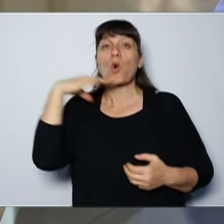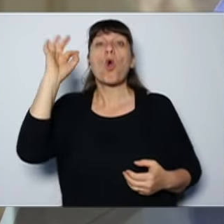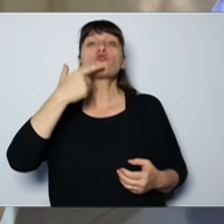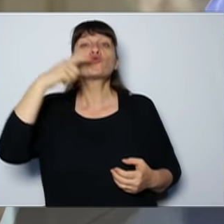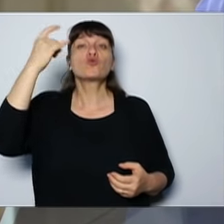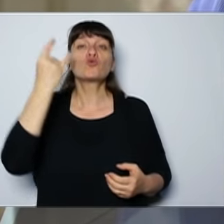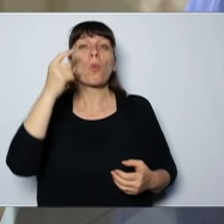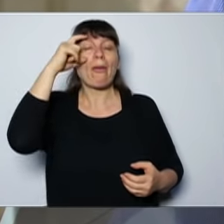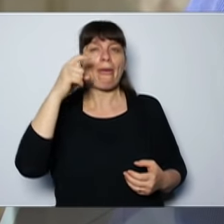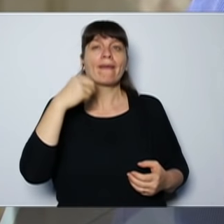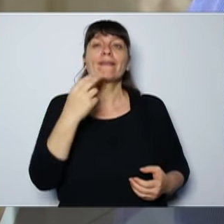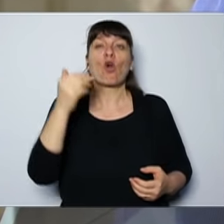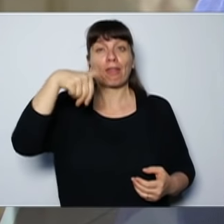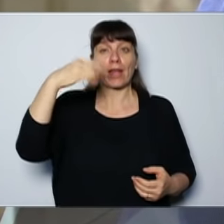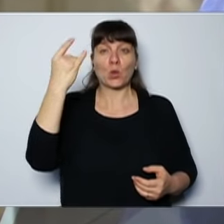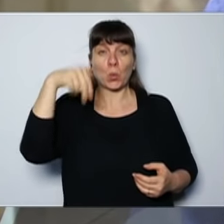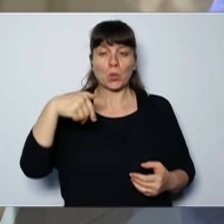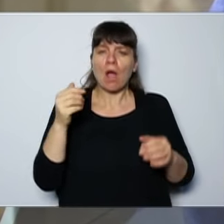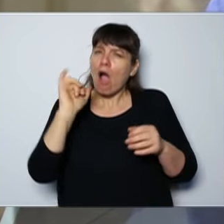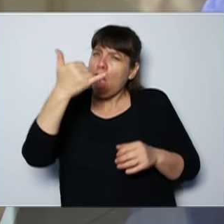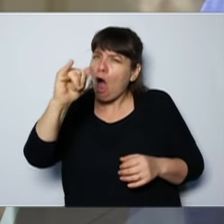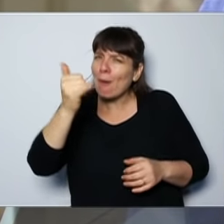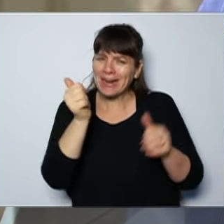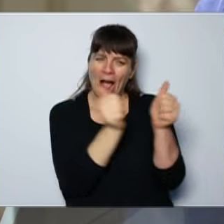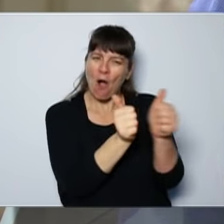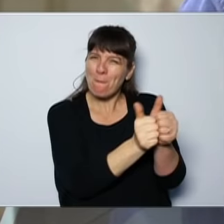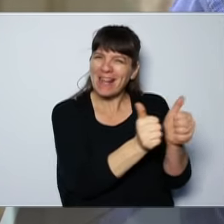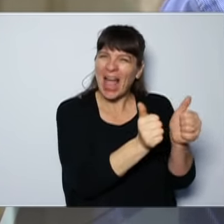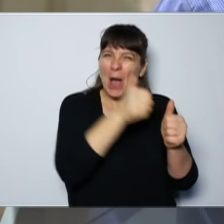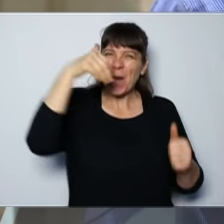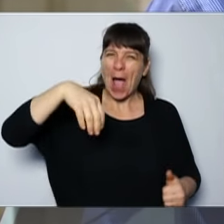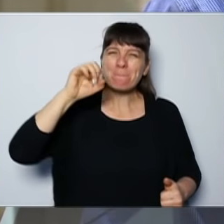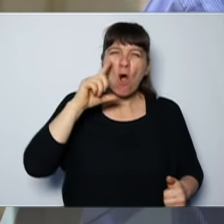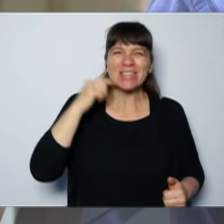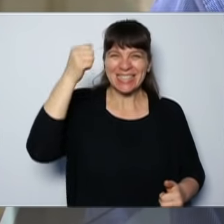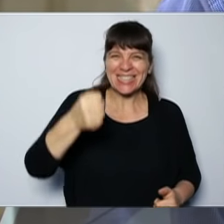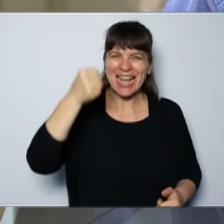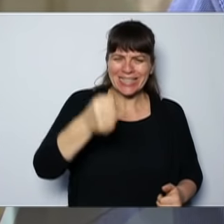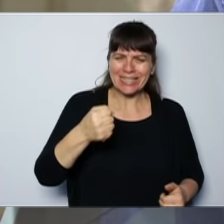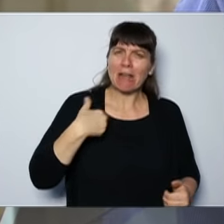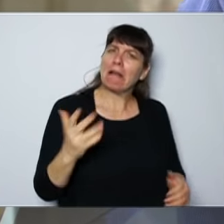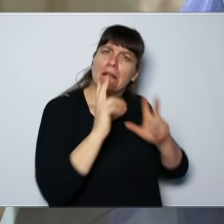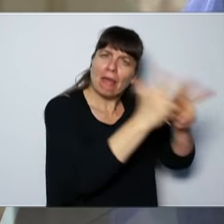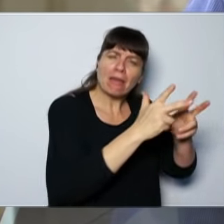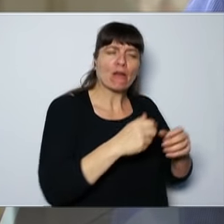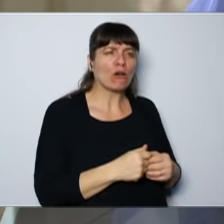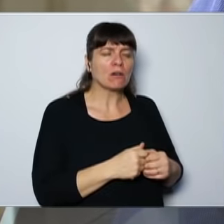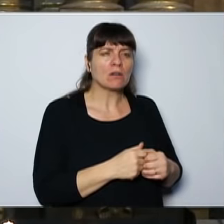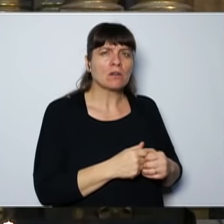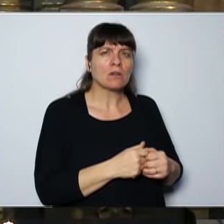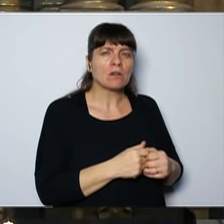Josué, hijo de Nun, que desde su juventud era ayudante de Moisés, intervino